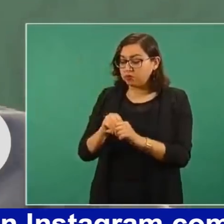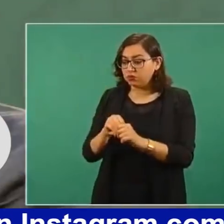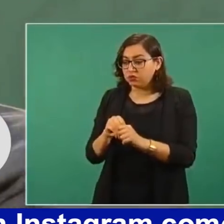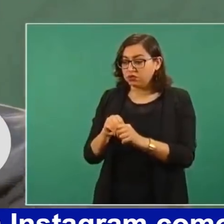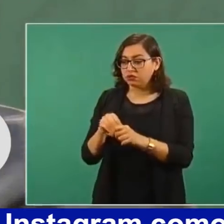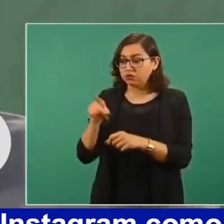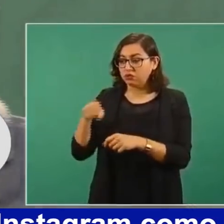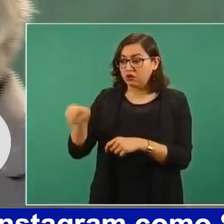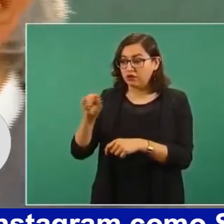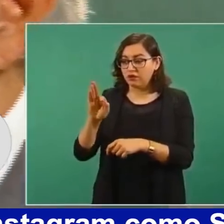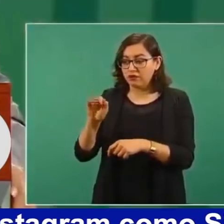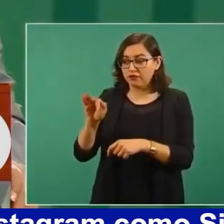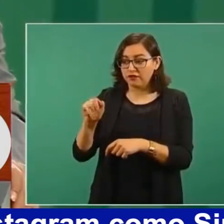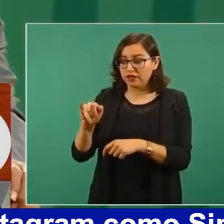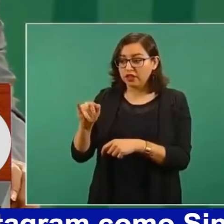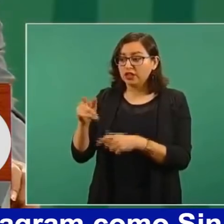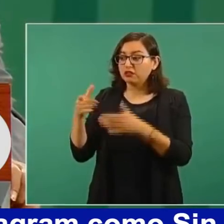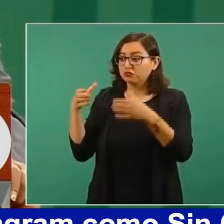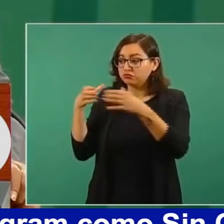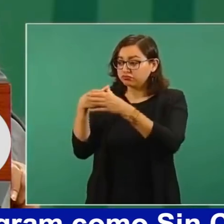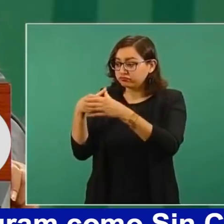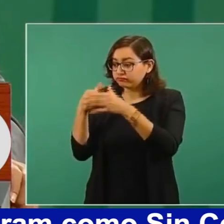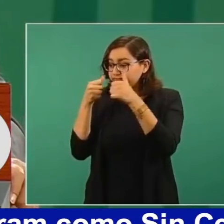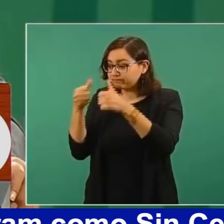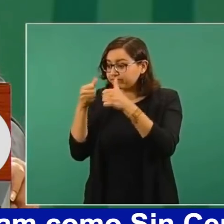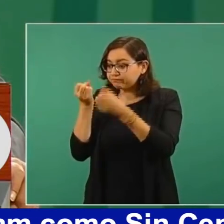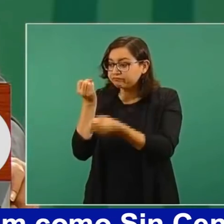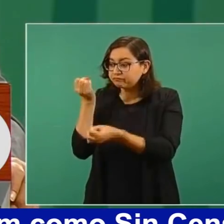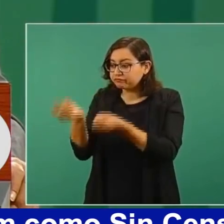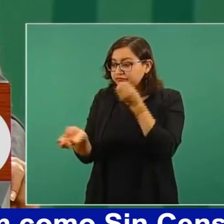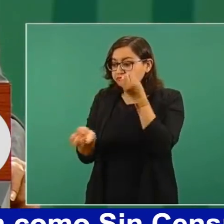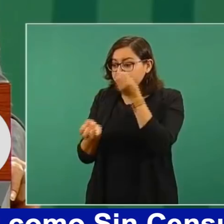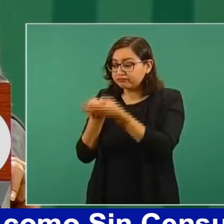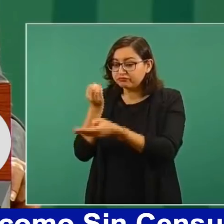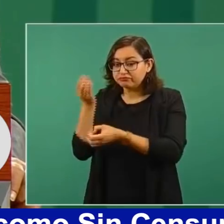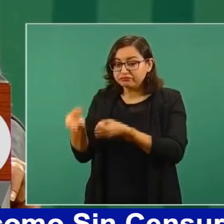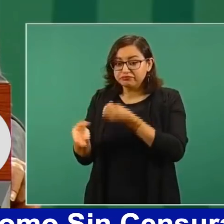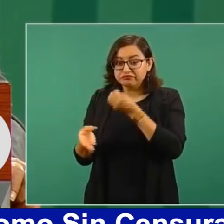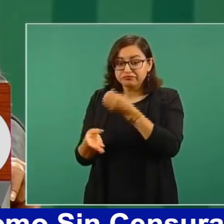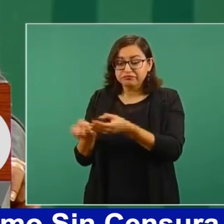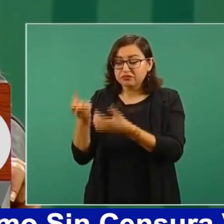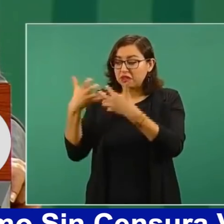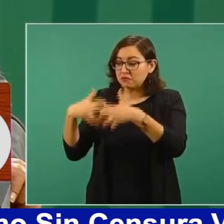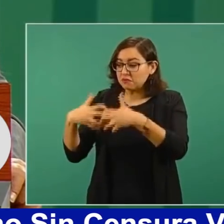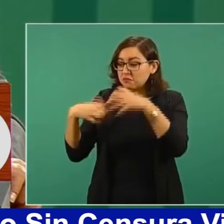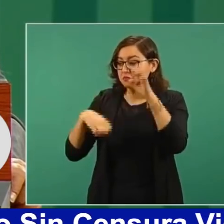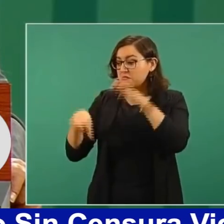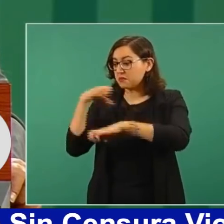a los fifís de las empresas nacionales o extranjeras,